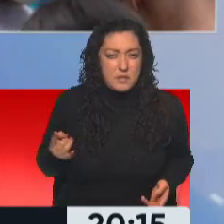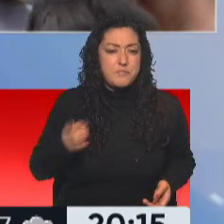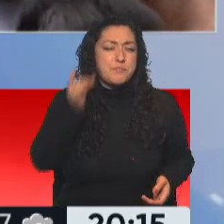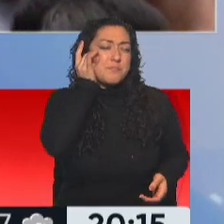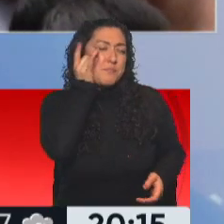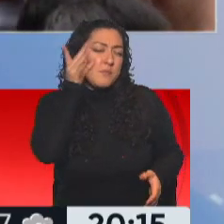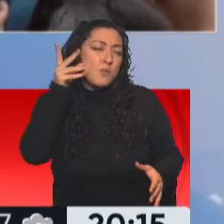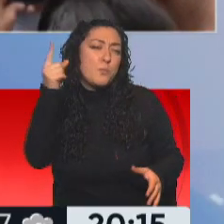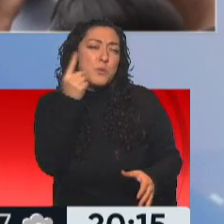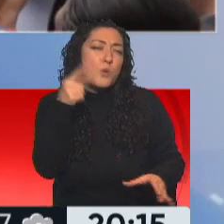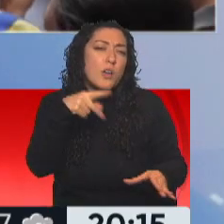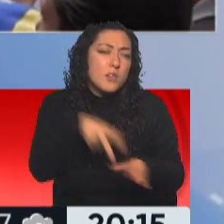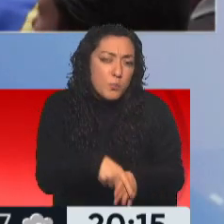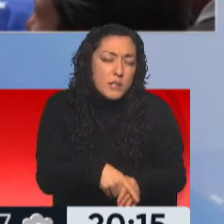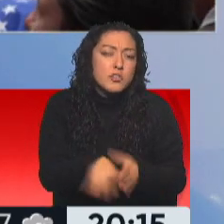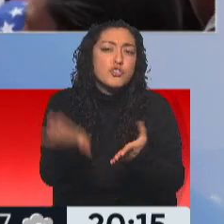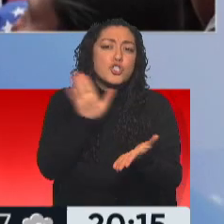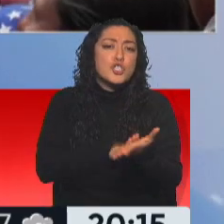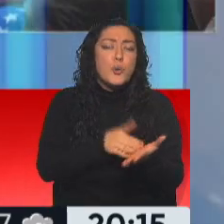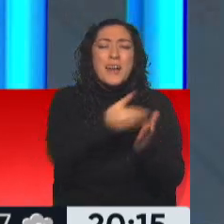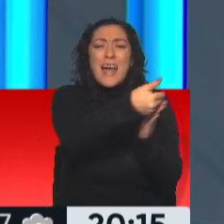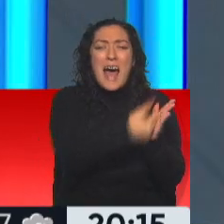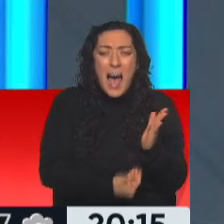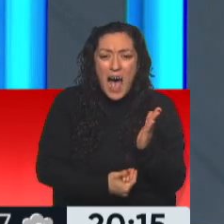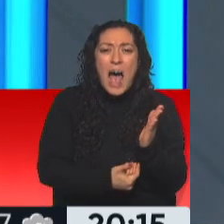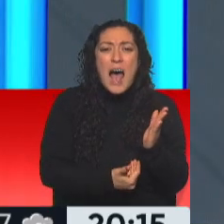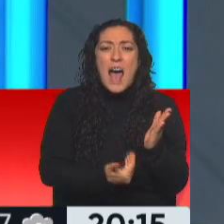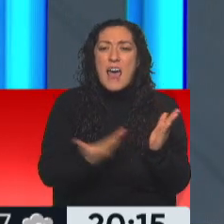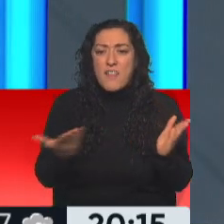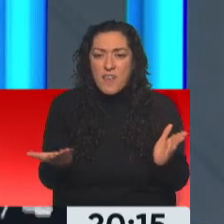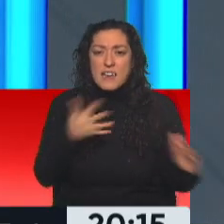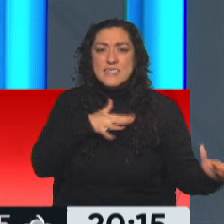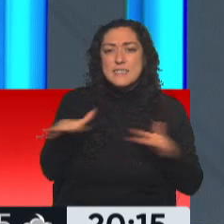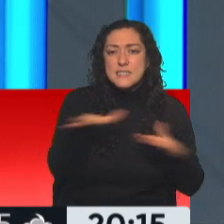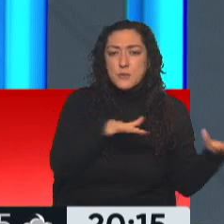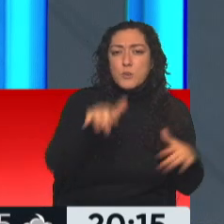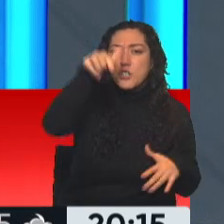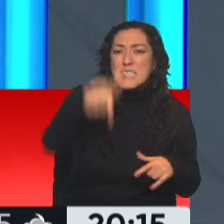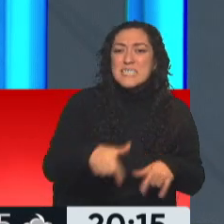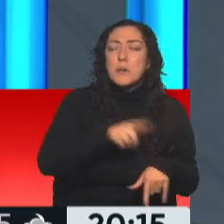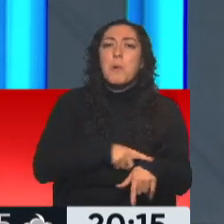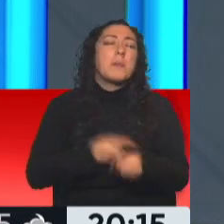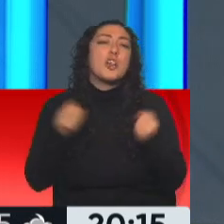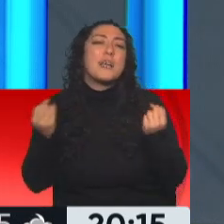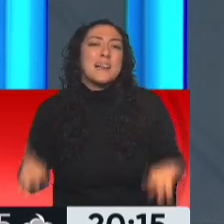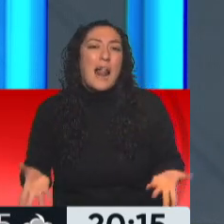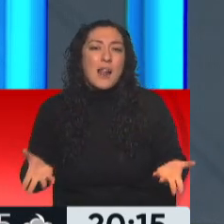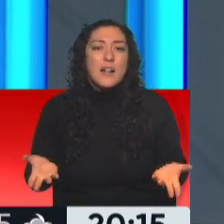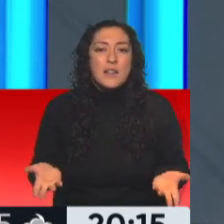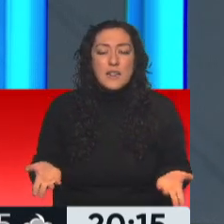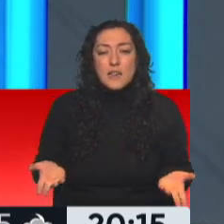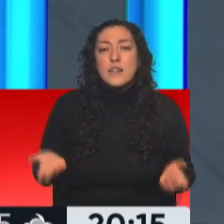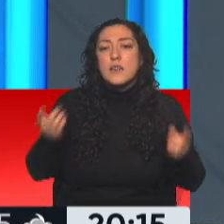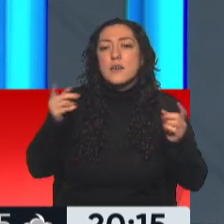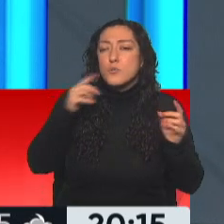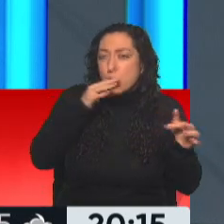interrumpir un segundito respecto al tema de las actas? Bueno, ¿cómo se encuentra la situación actualmente? Y también ha comenzado a circular un